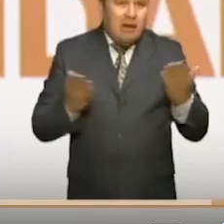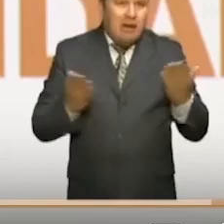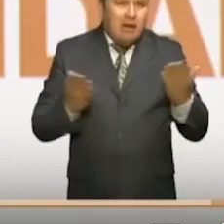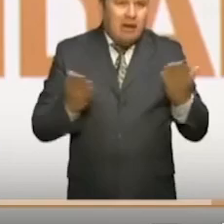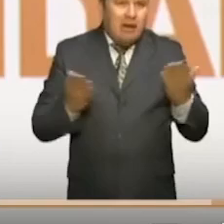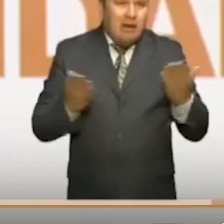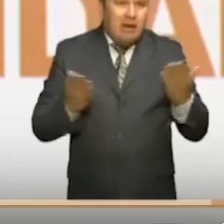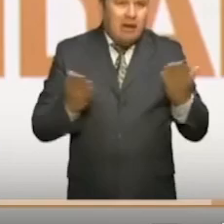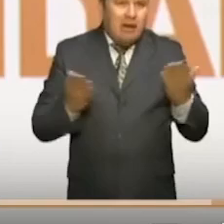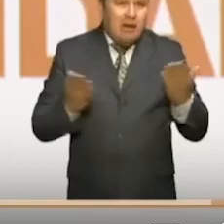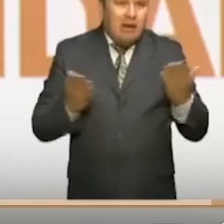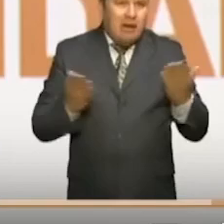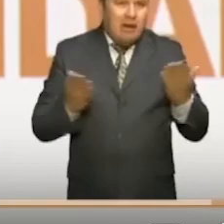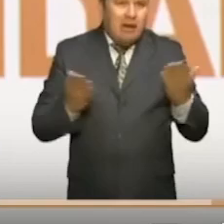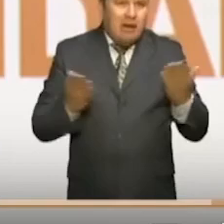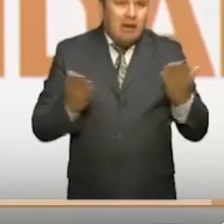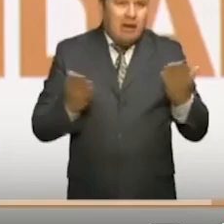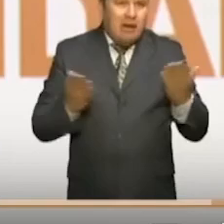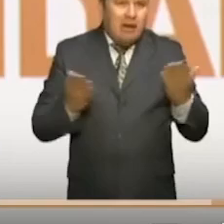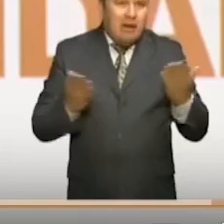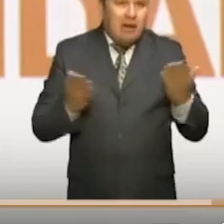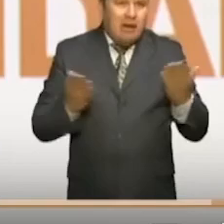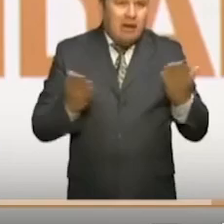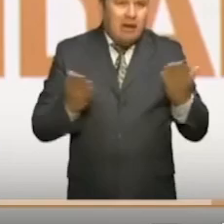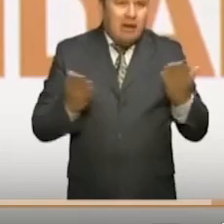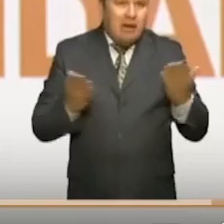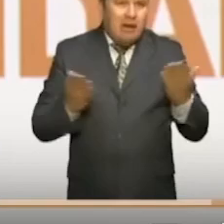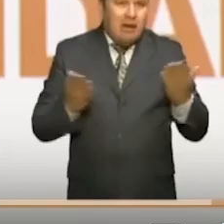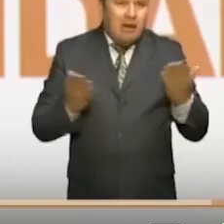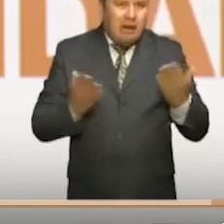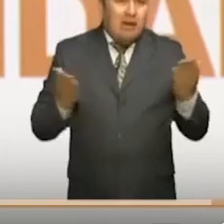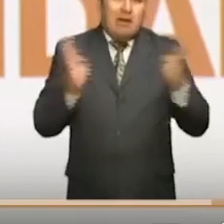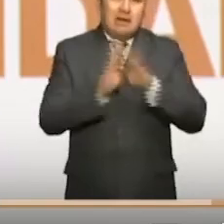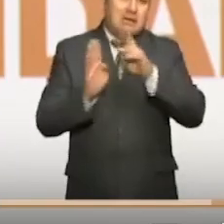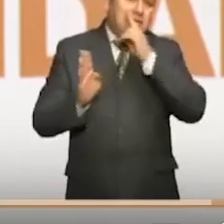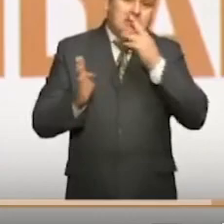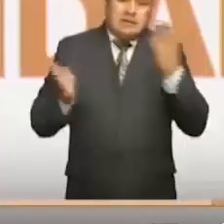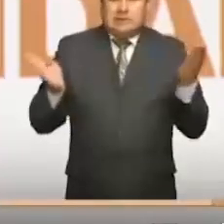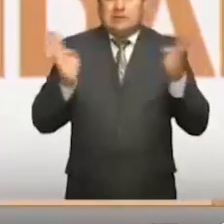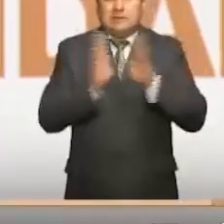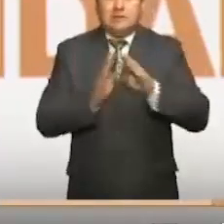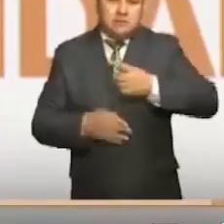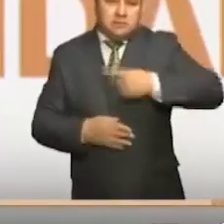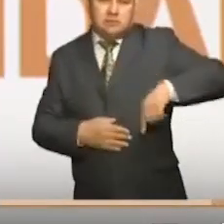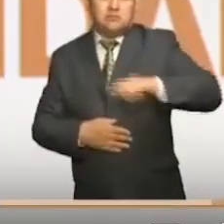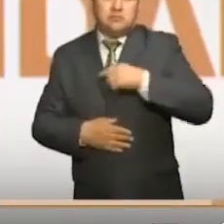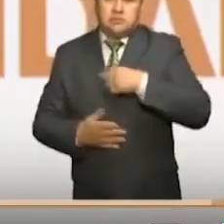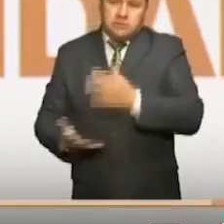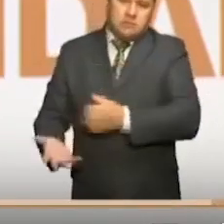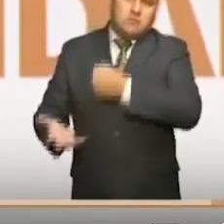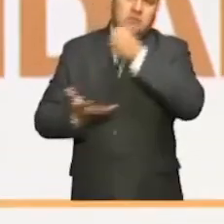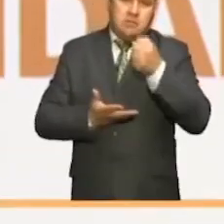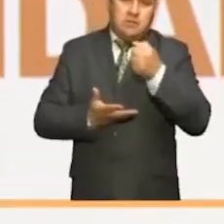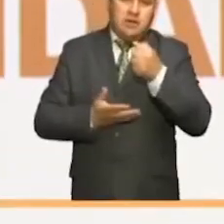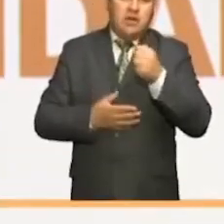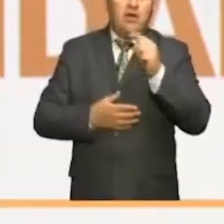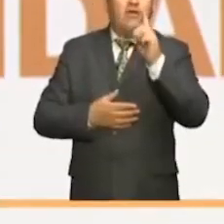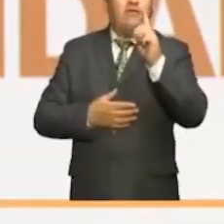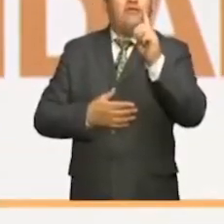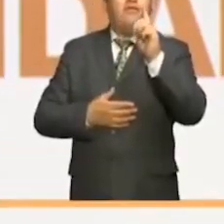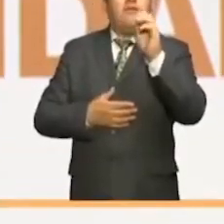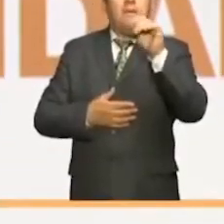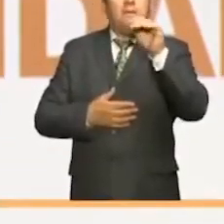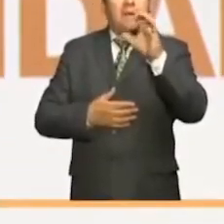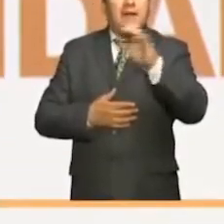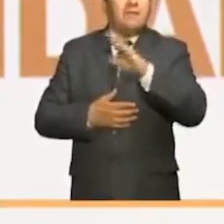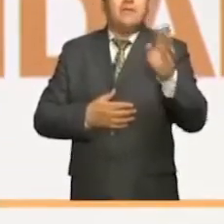yo mejor dicho es que estos son unos desgraciados así es y nosotros con recursos del fonpet y el